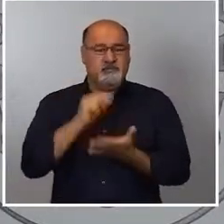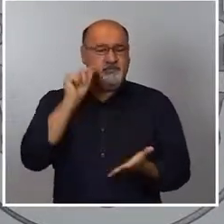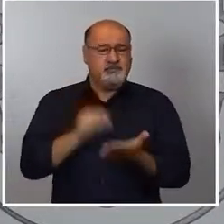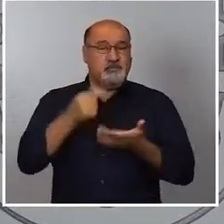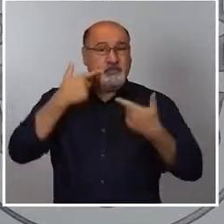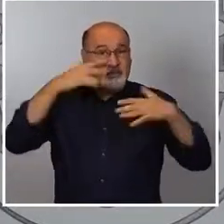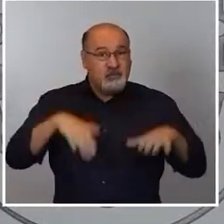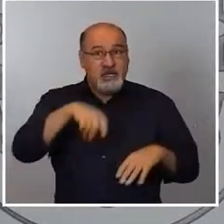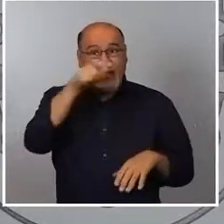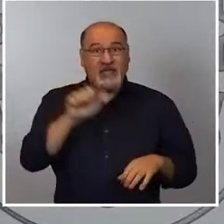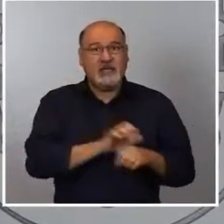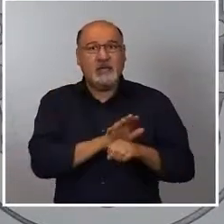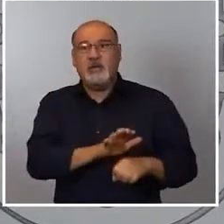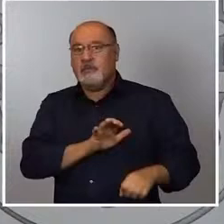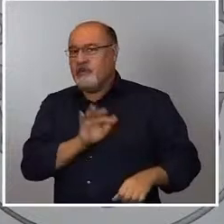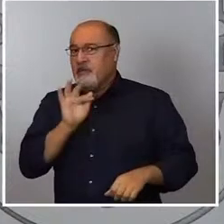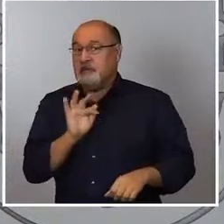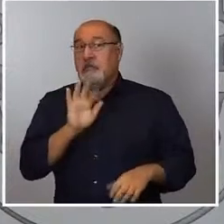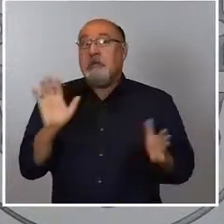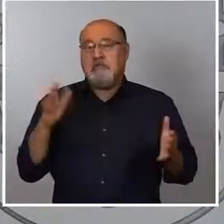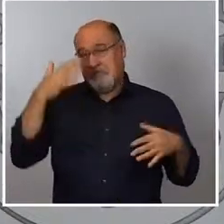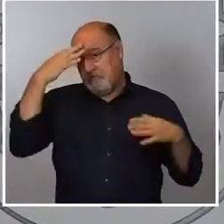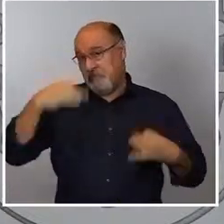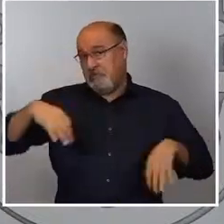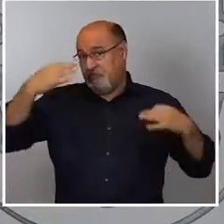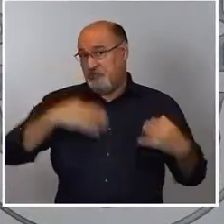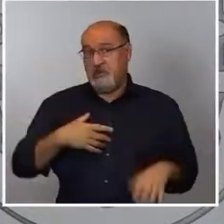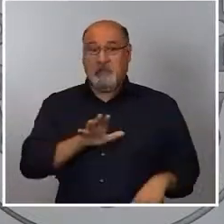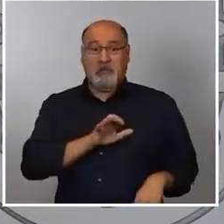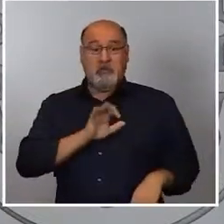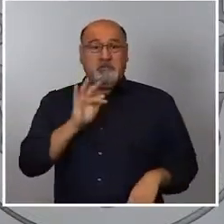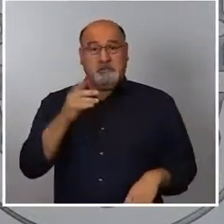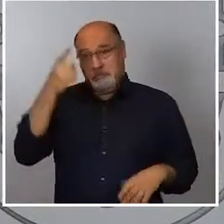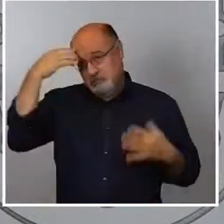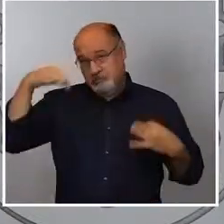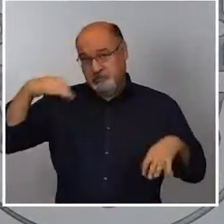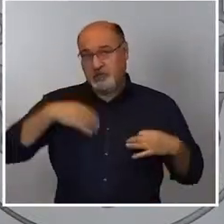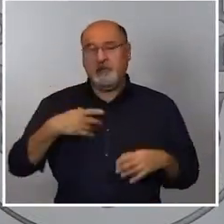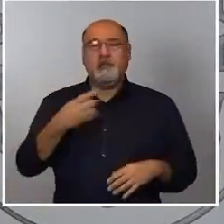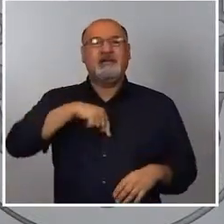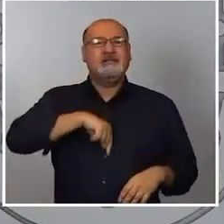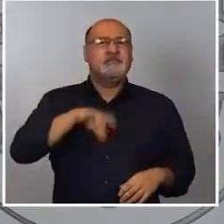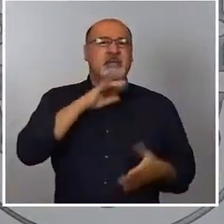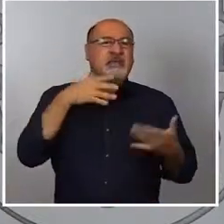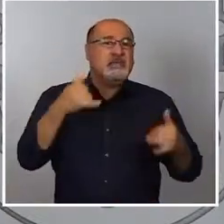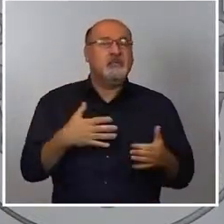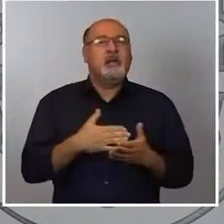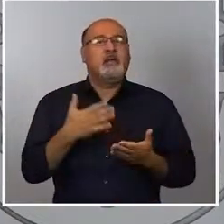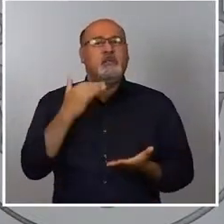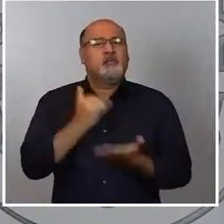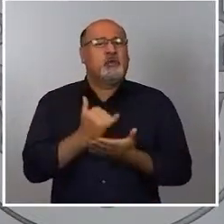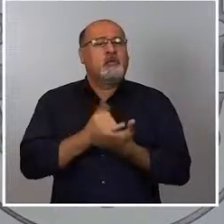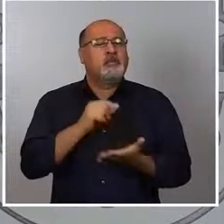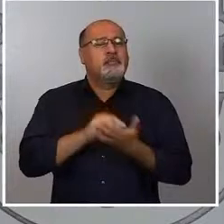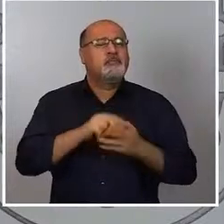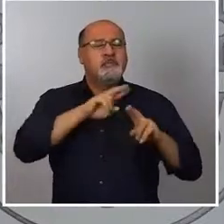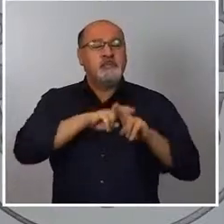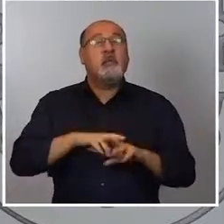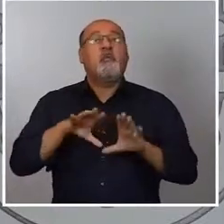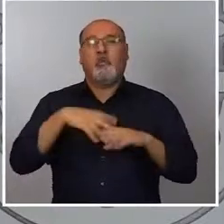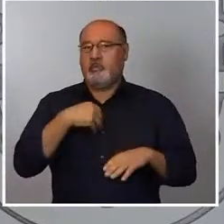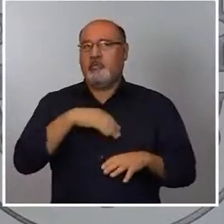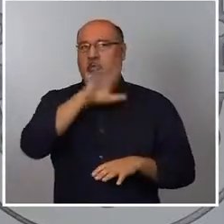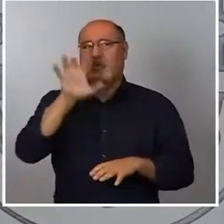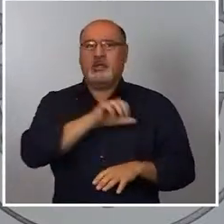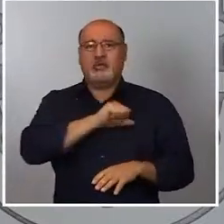que son positivos y que sin embargo especialmente aquellas que son asintomáticos y por tanto no presentan ninguna sintomatología y no acuden